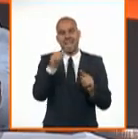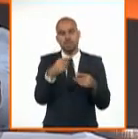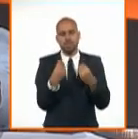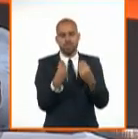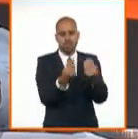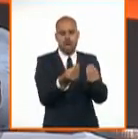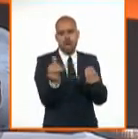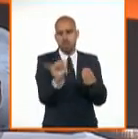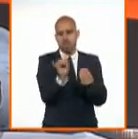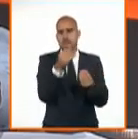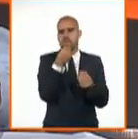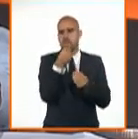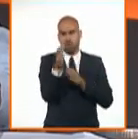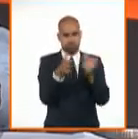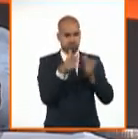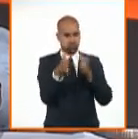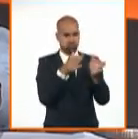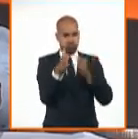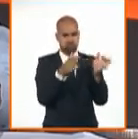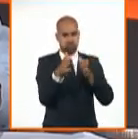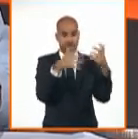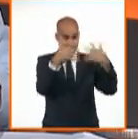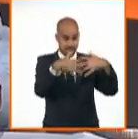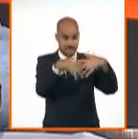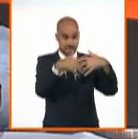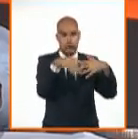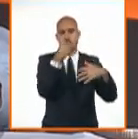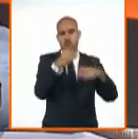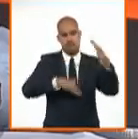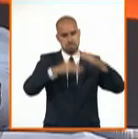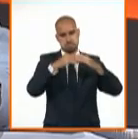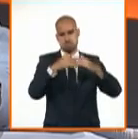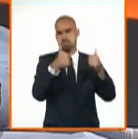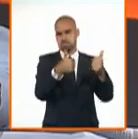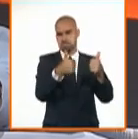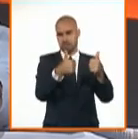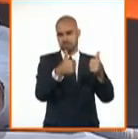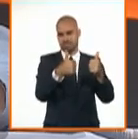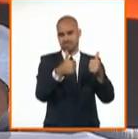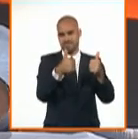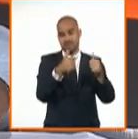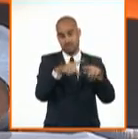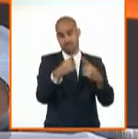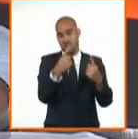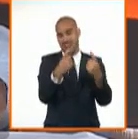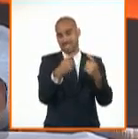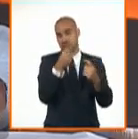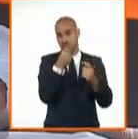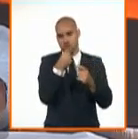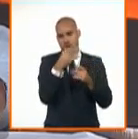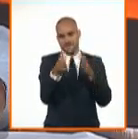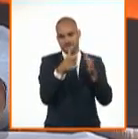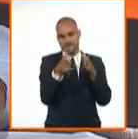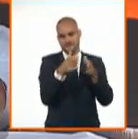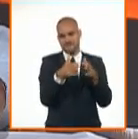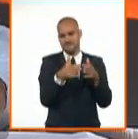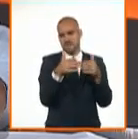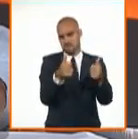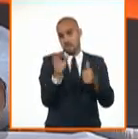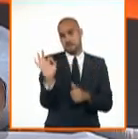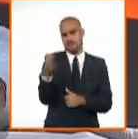de la potencia y son los que logran la confiabilidad que el bloque necesita para poder no tener esas